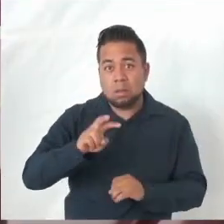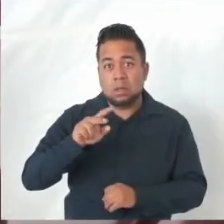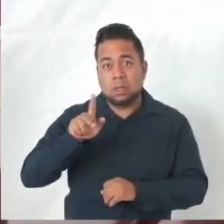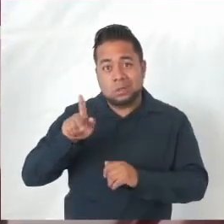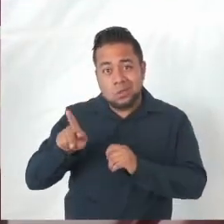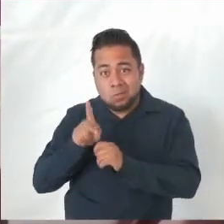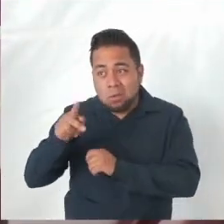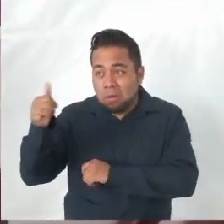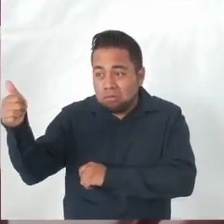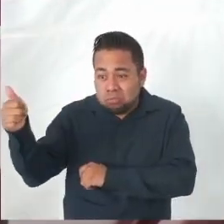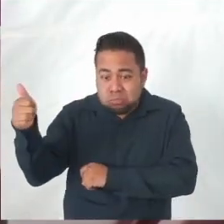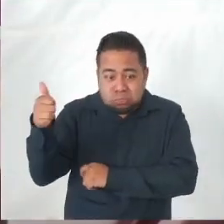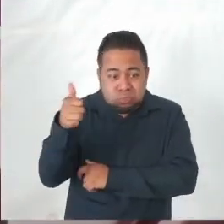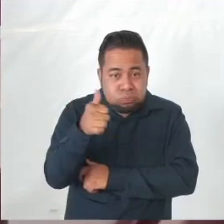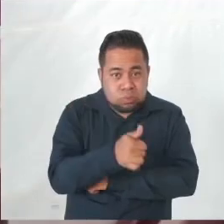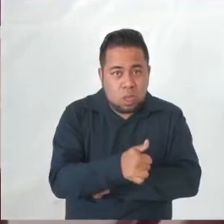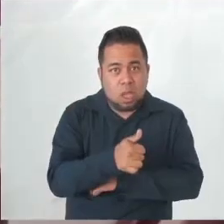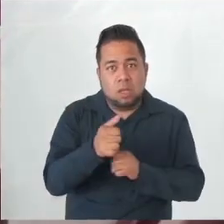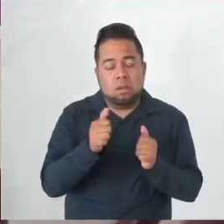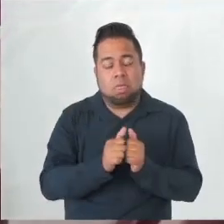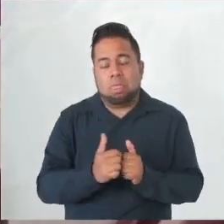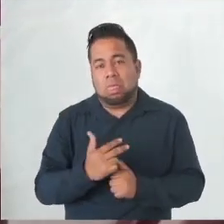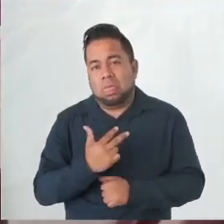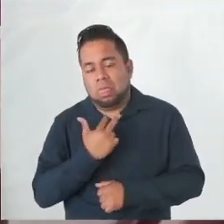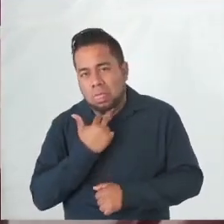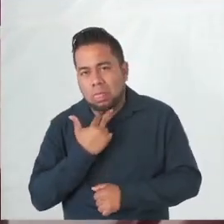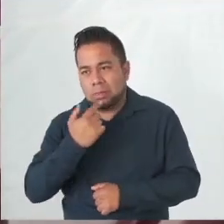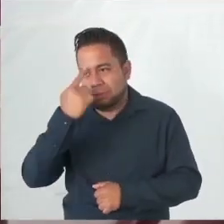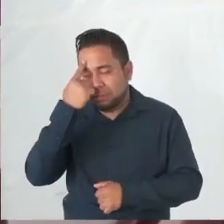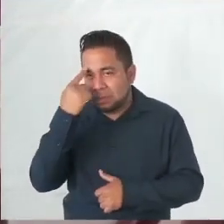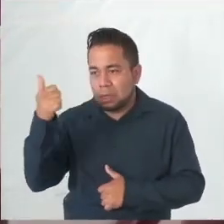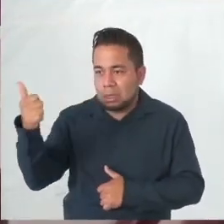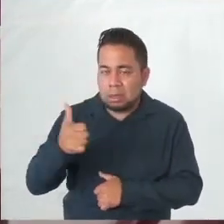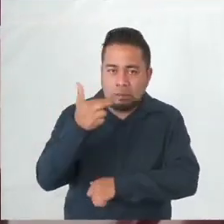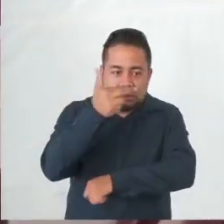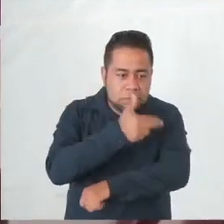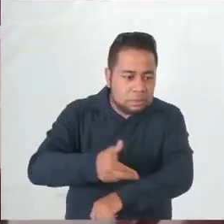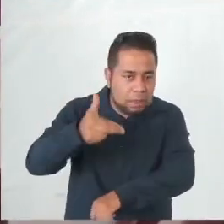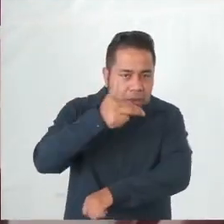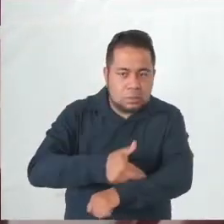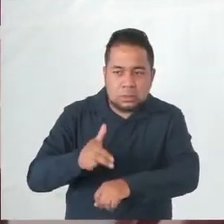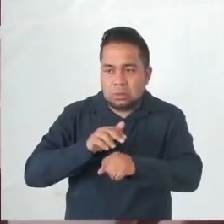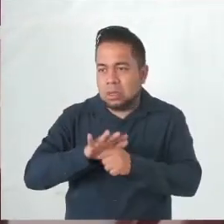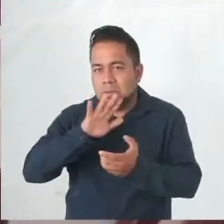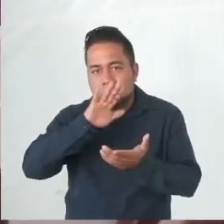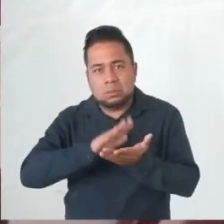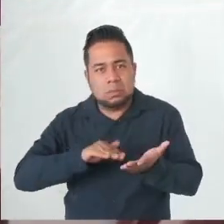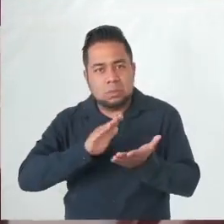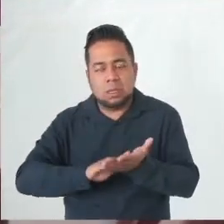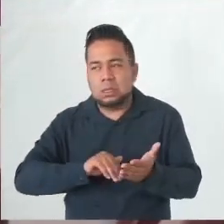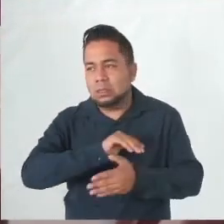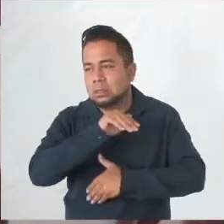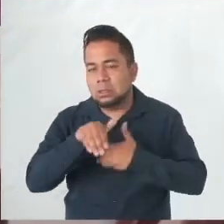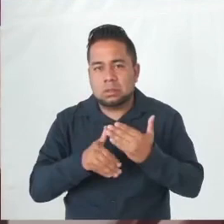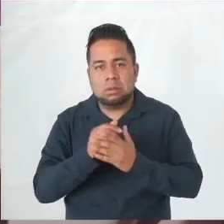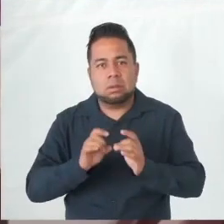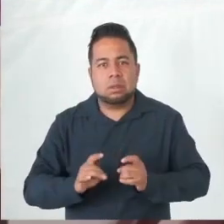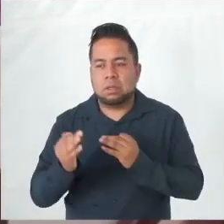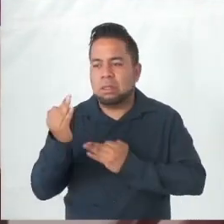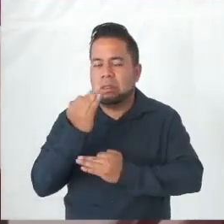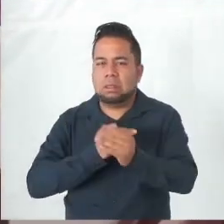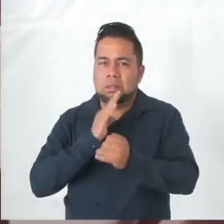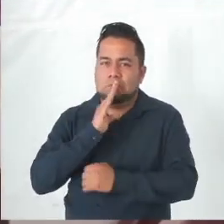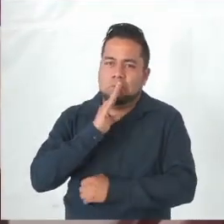sus comunidades con todas las limitaciones para realizar sus trámites administrativos y que se enfrenten a malos